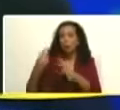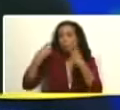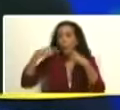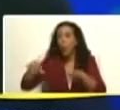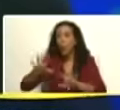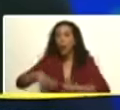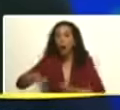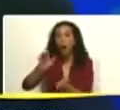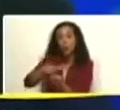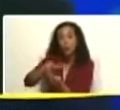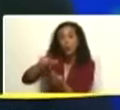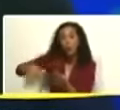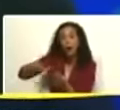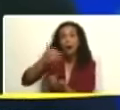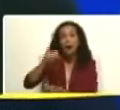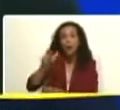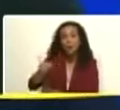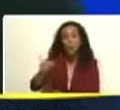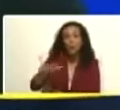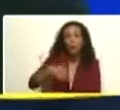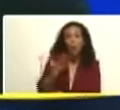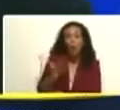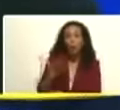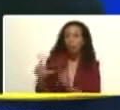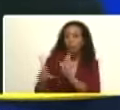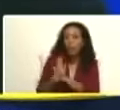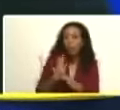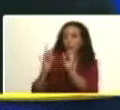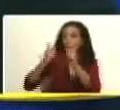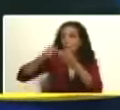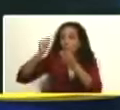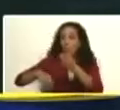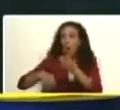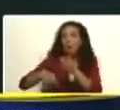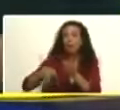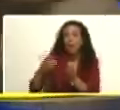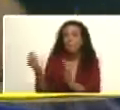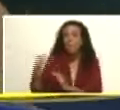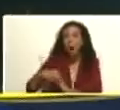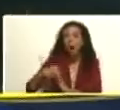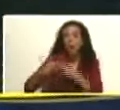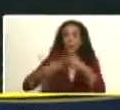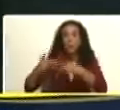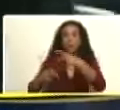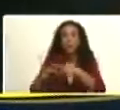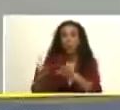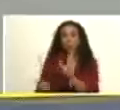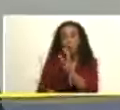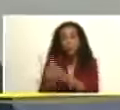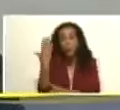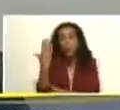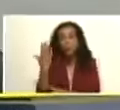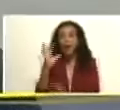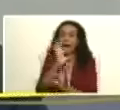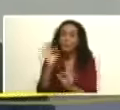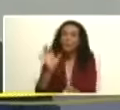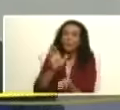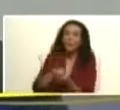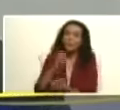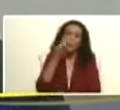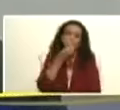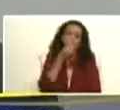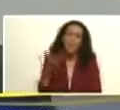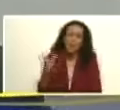vista lo que con este decreto que usted ha firmado el día de hoy va a originarse en la hermosa isla